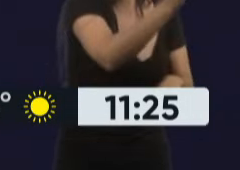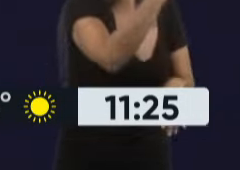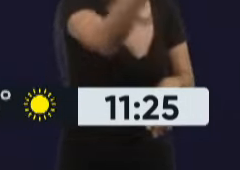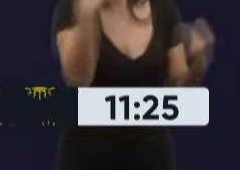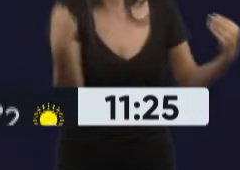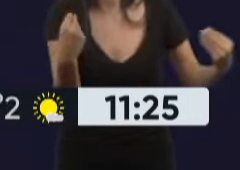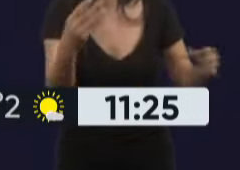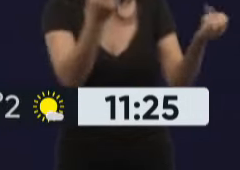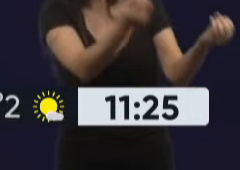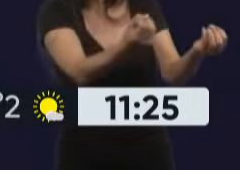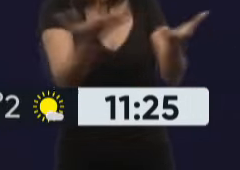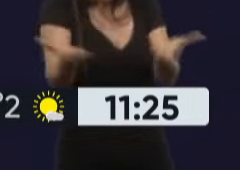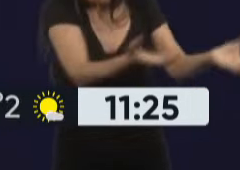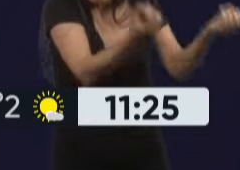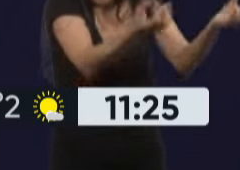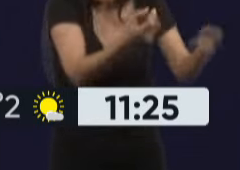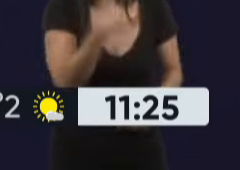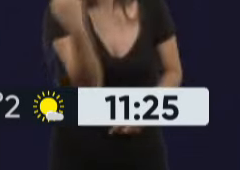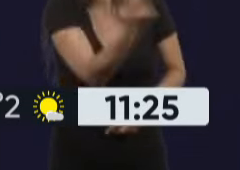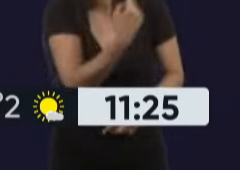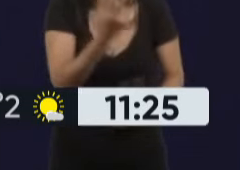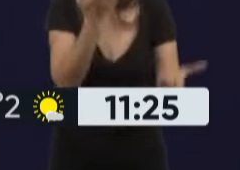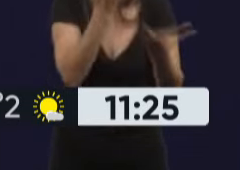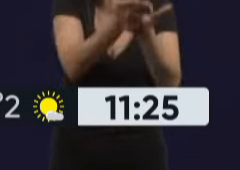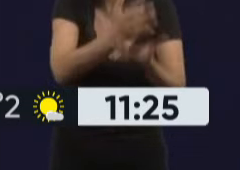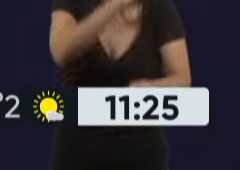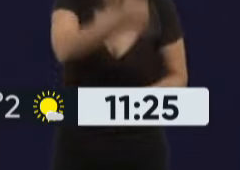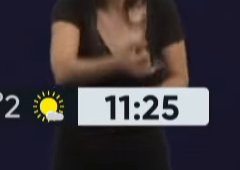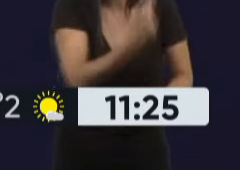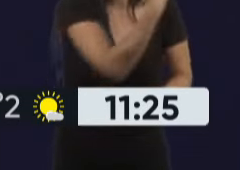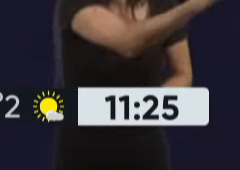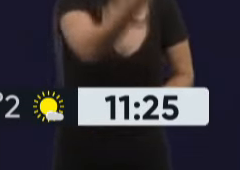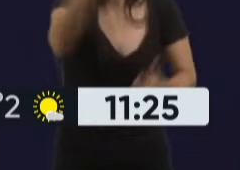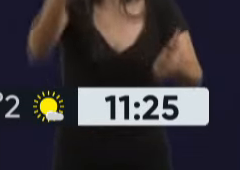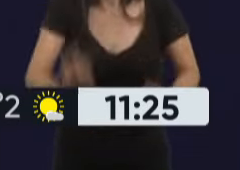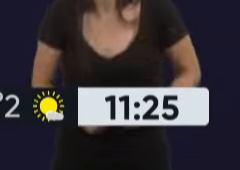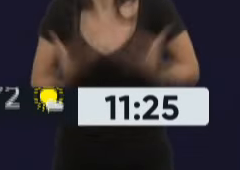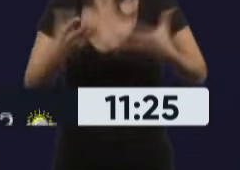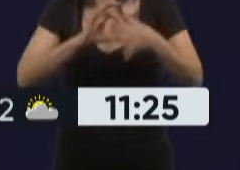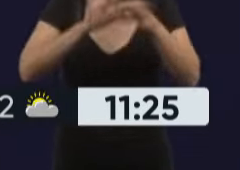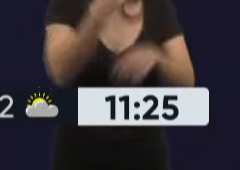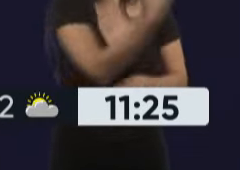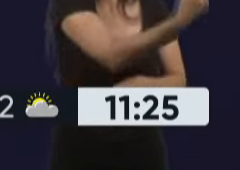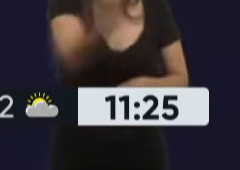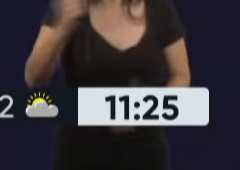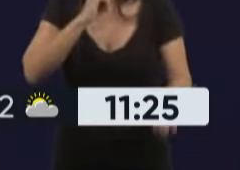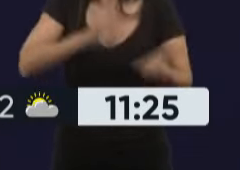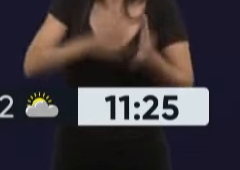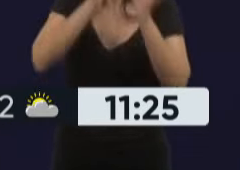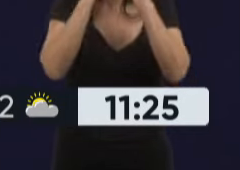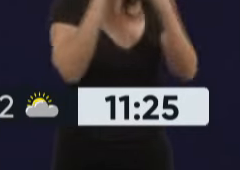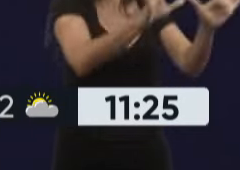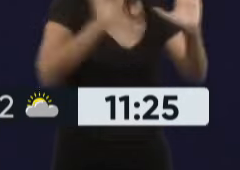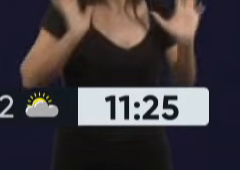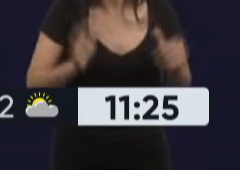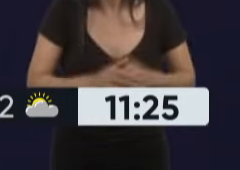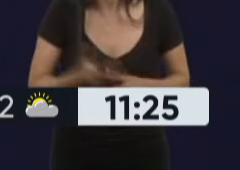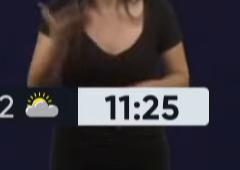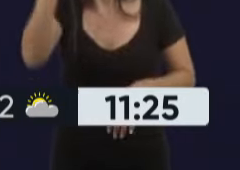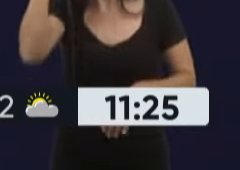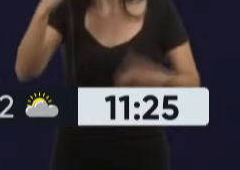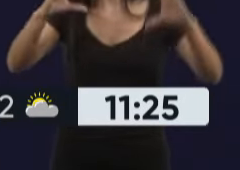Y está muy bien porque nosotros apelamos a que cada uno se exprese en libertad e entendemos que lo de